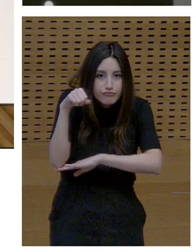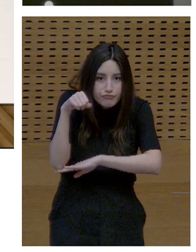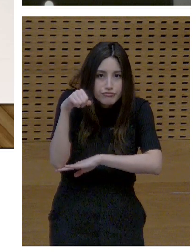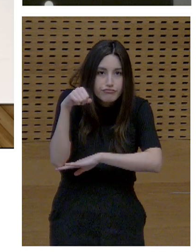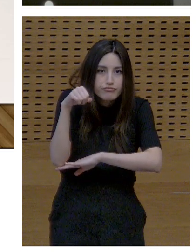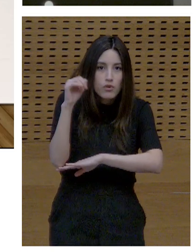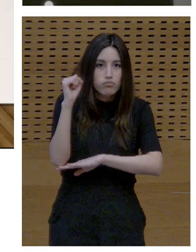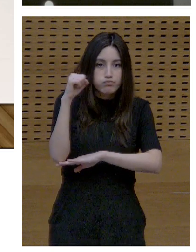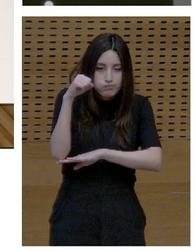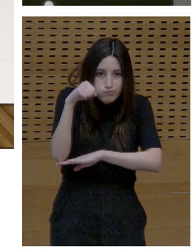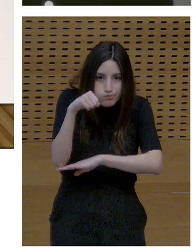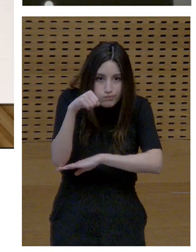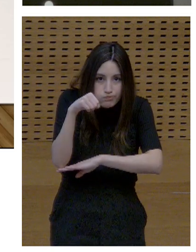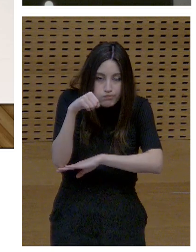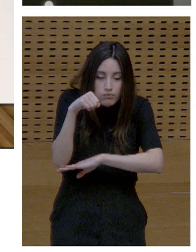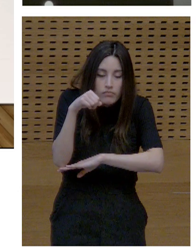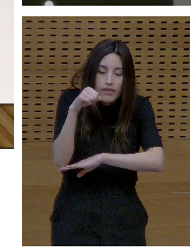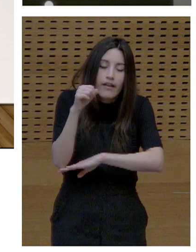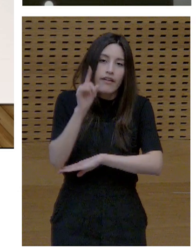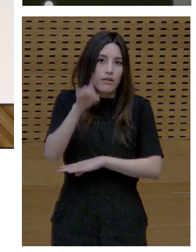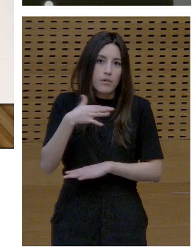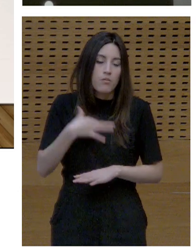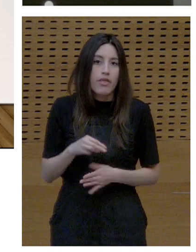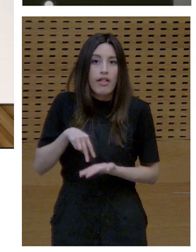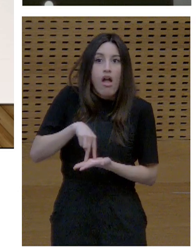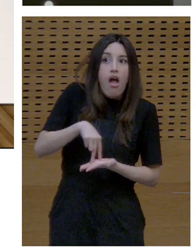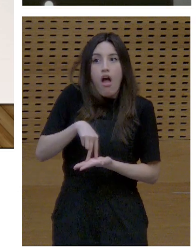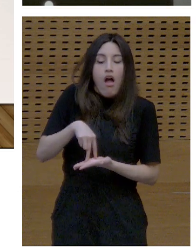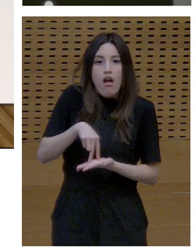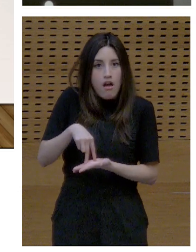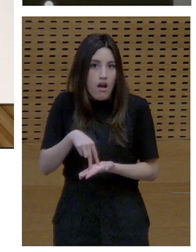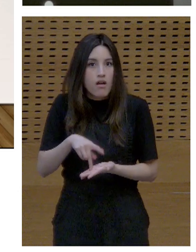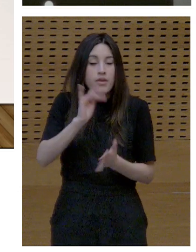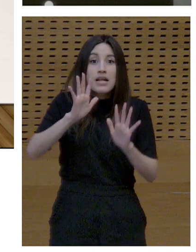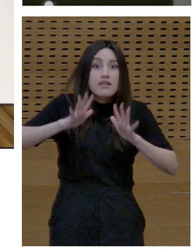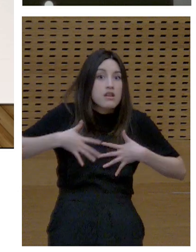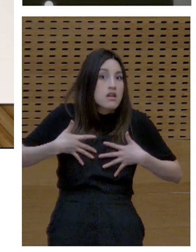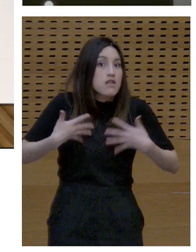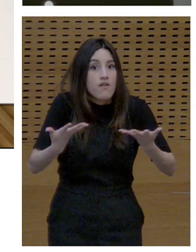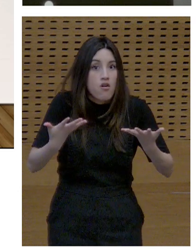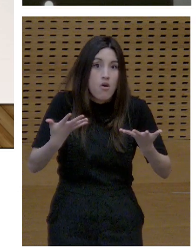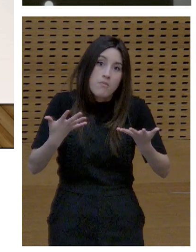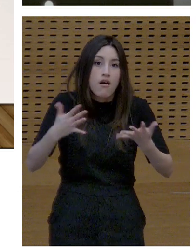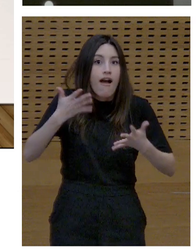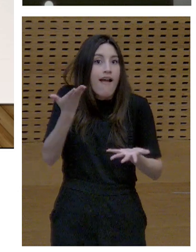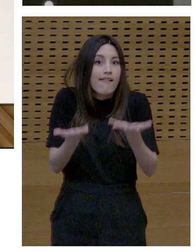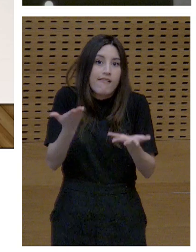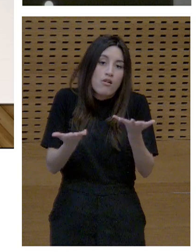hacia adelante, y también se puede afectar la estabilidad, los reflejos que tenemos para mantener el equilibrio.